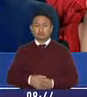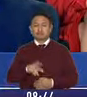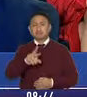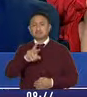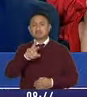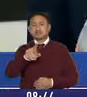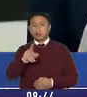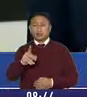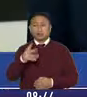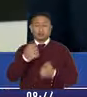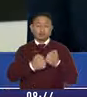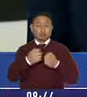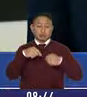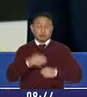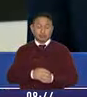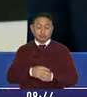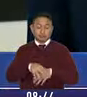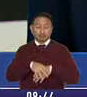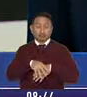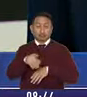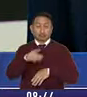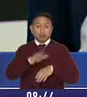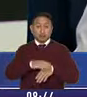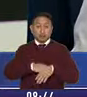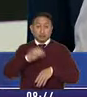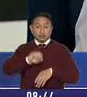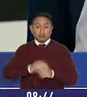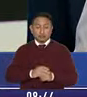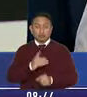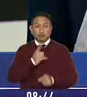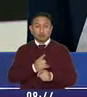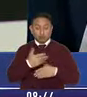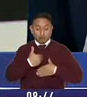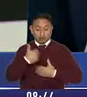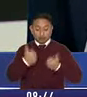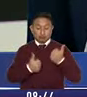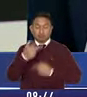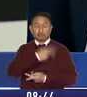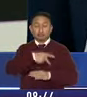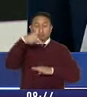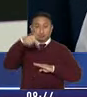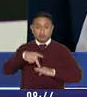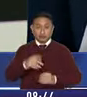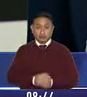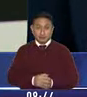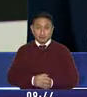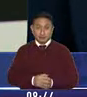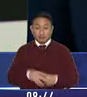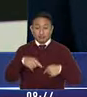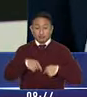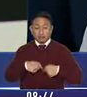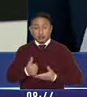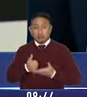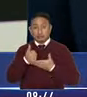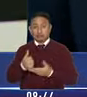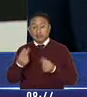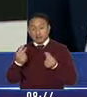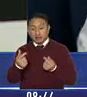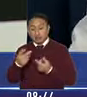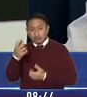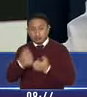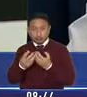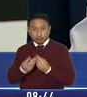habido dificultades cuando existe una causa. Por eso es que yo estoy de candidato a la prefectura de Pichincha, para dar respuestas,